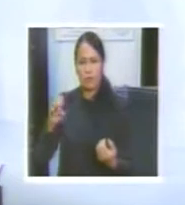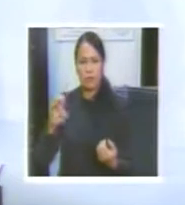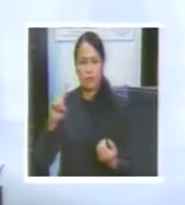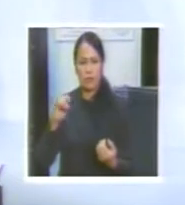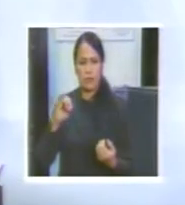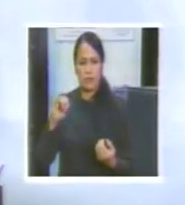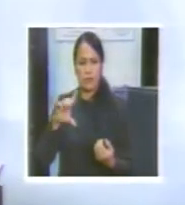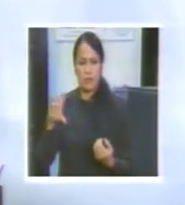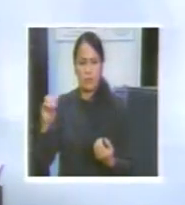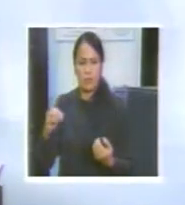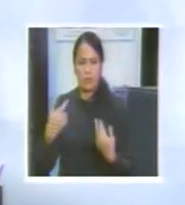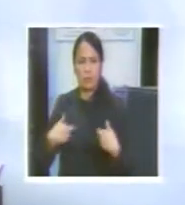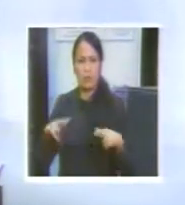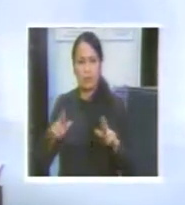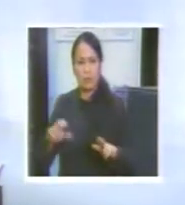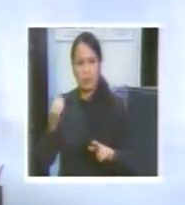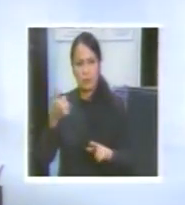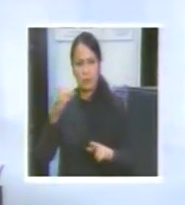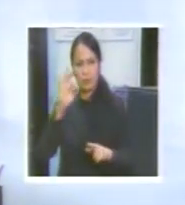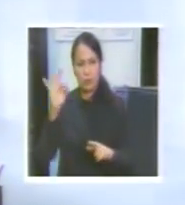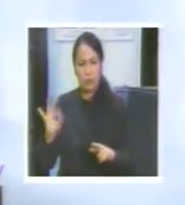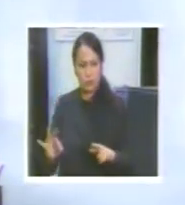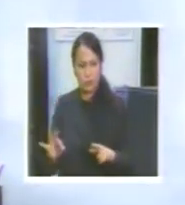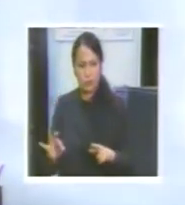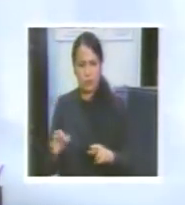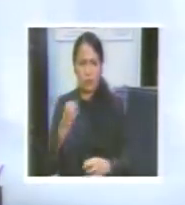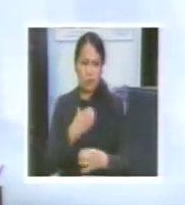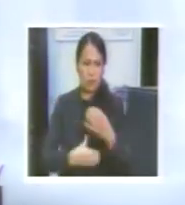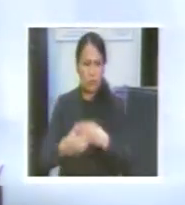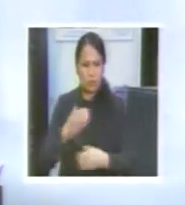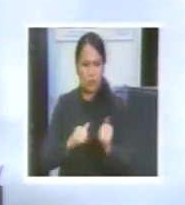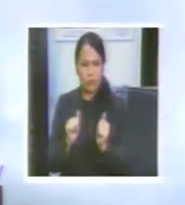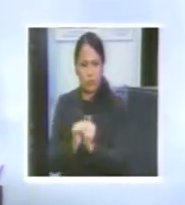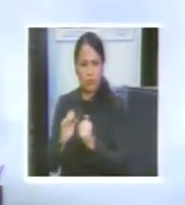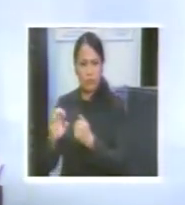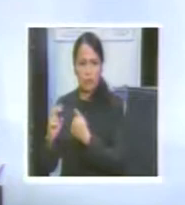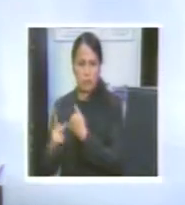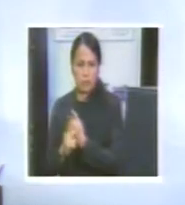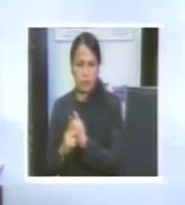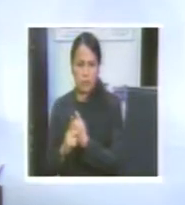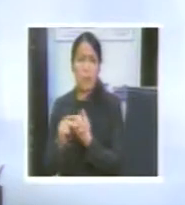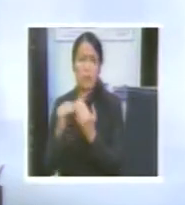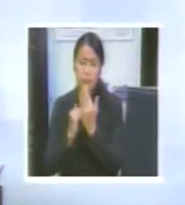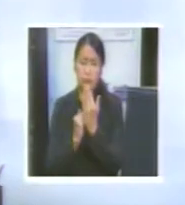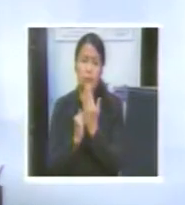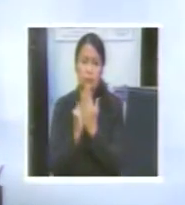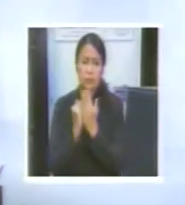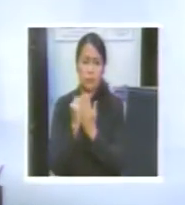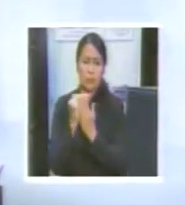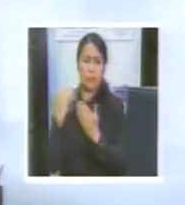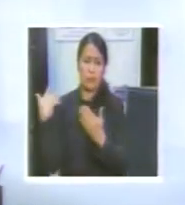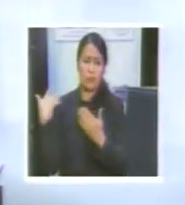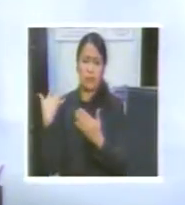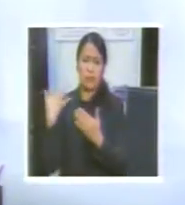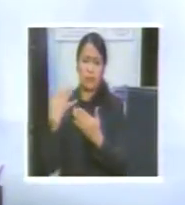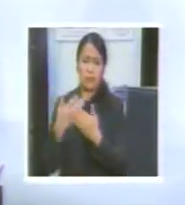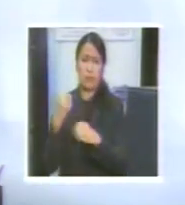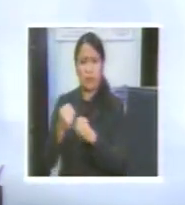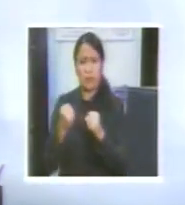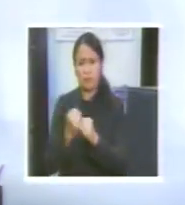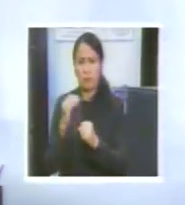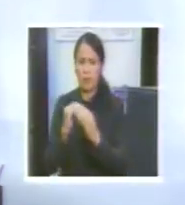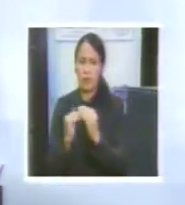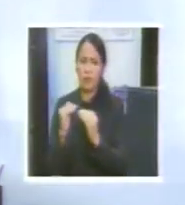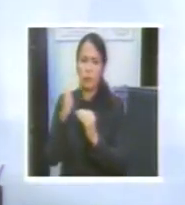6% del comercio total de México con el exterior, es un porcentaje que ha aumentado en los últimos años, aunque sea solo